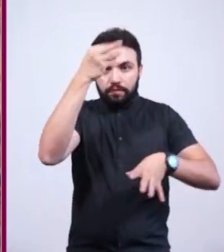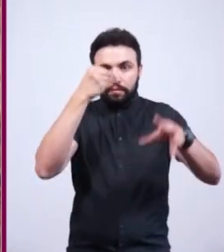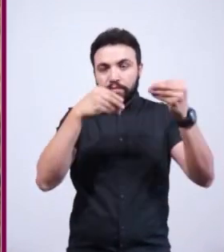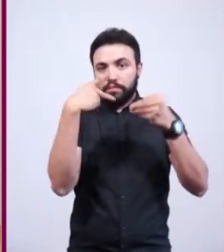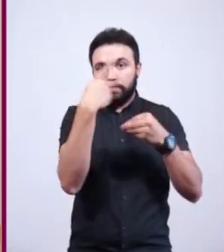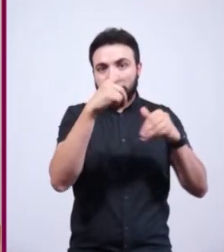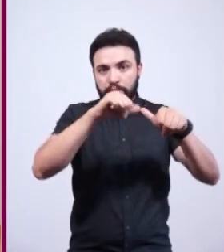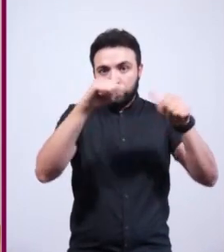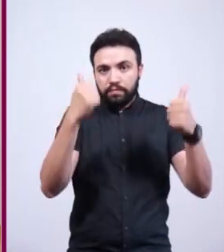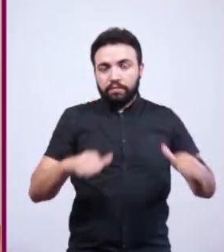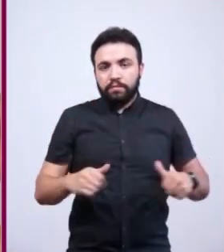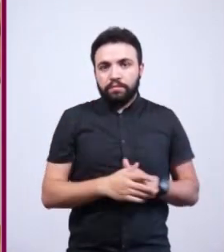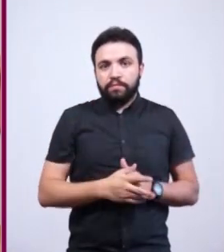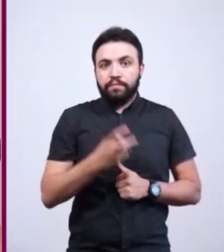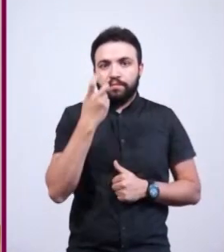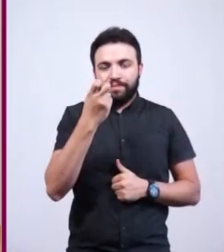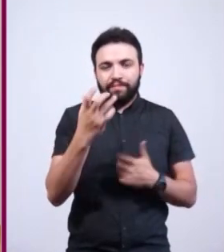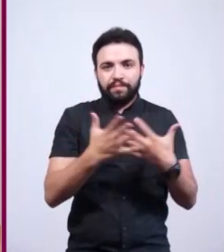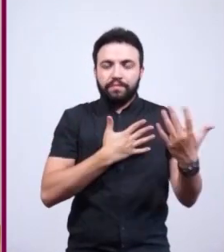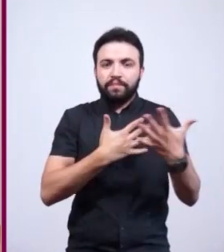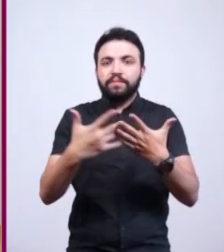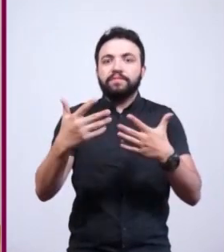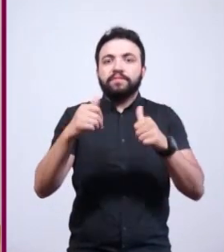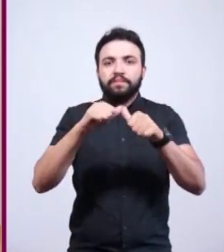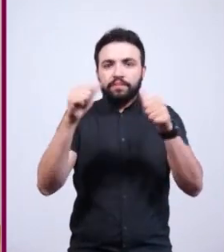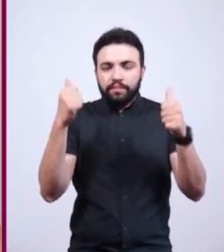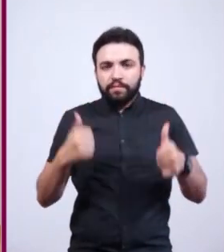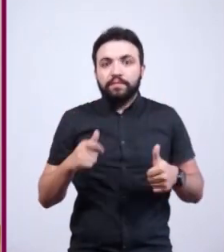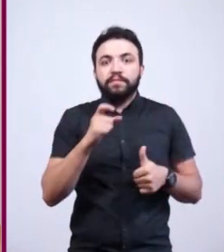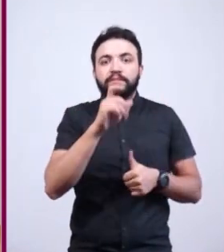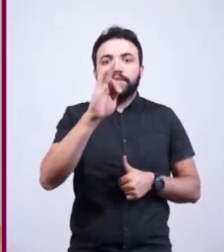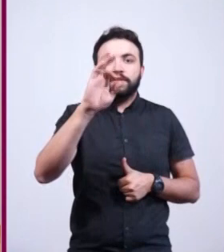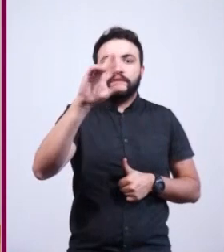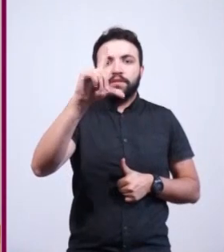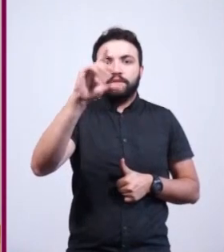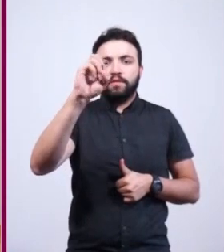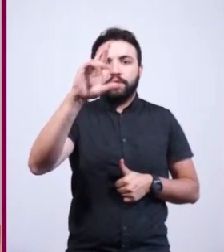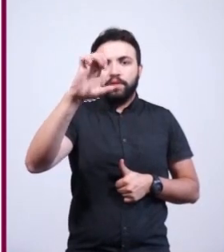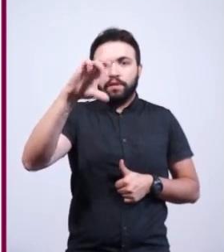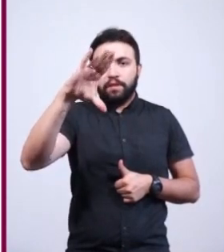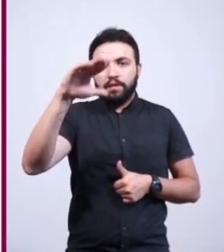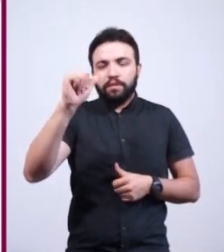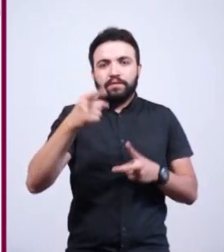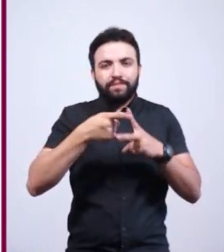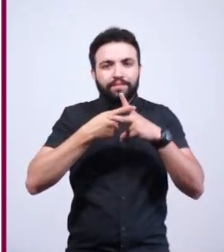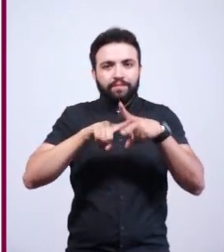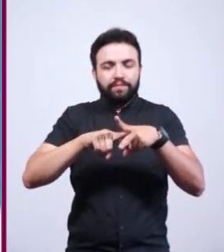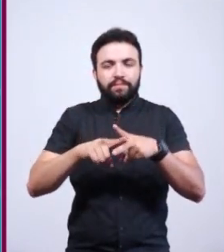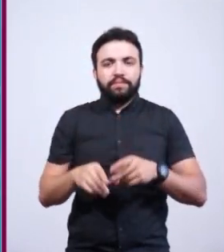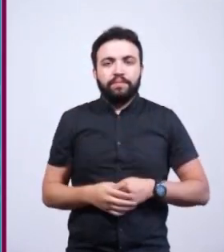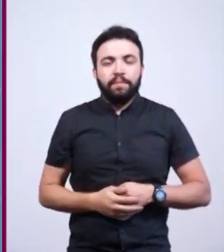artística. Esto es De la Mano de los Artistas con Florencia Guillén. ¡Empezamos!